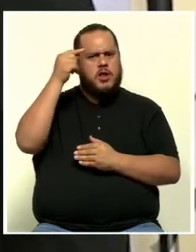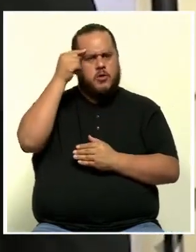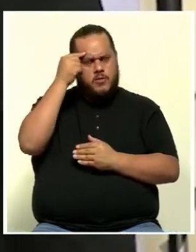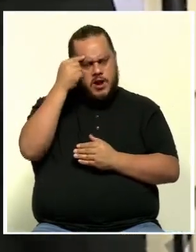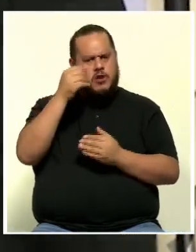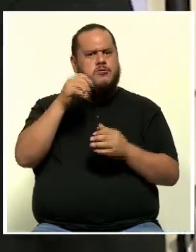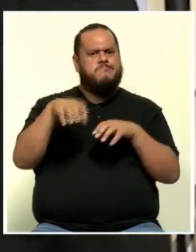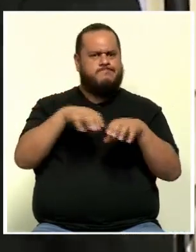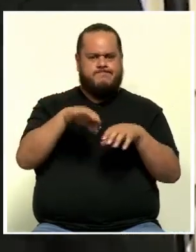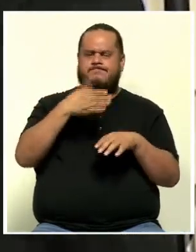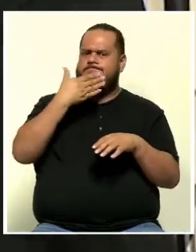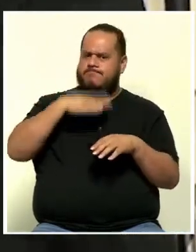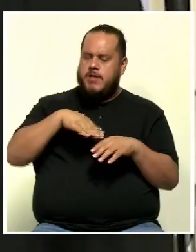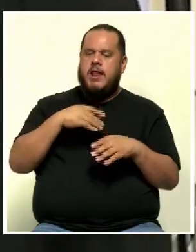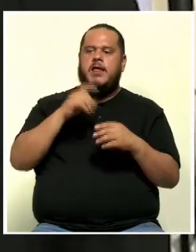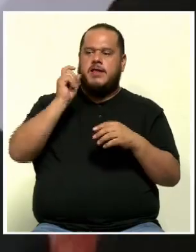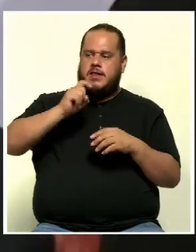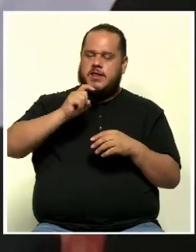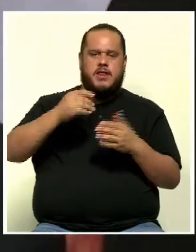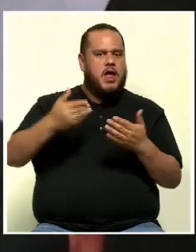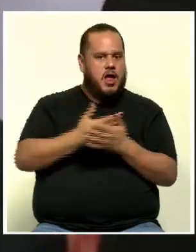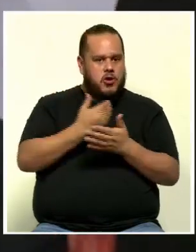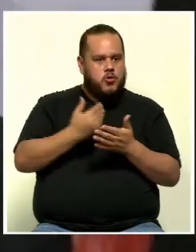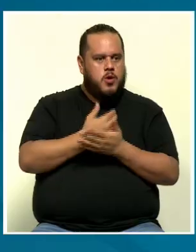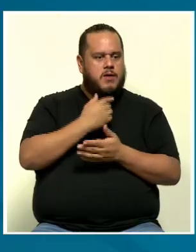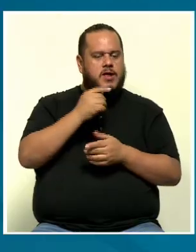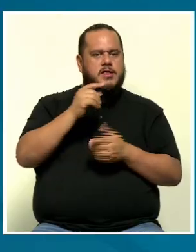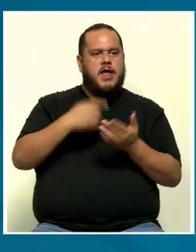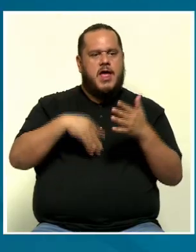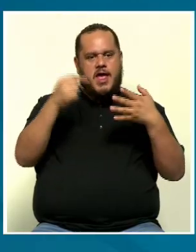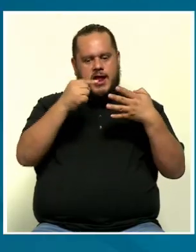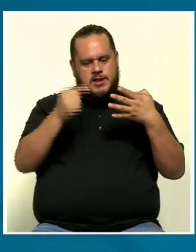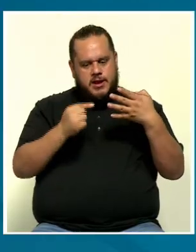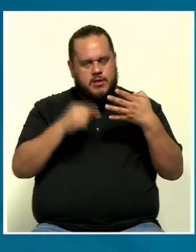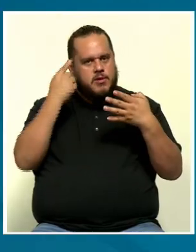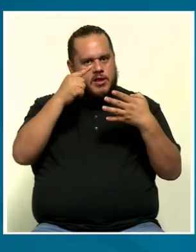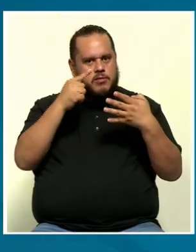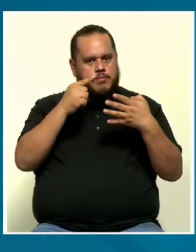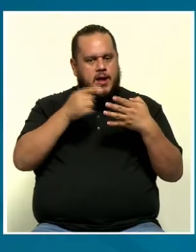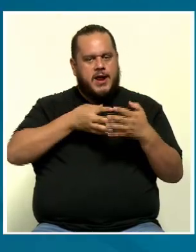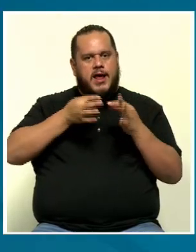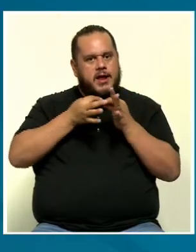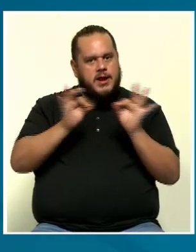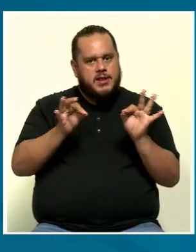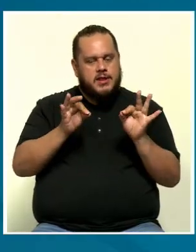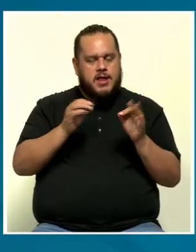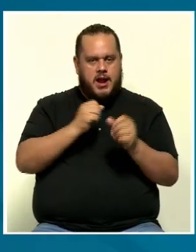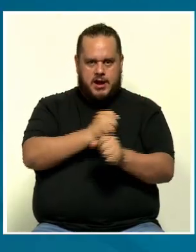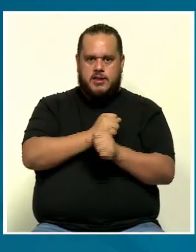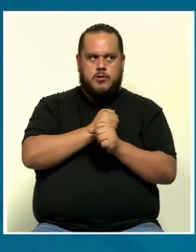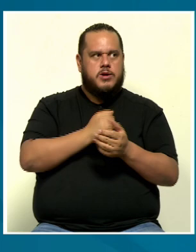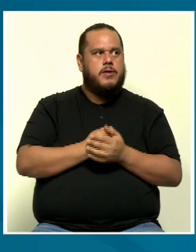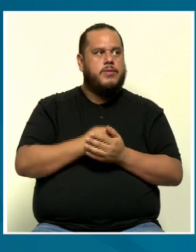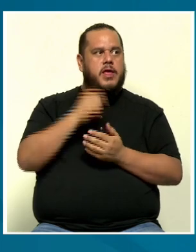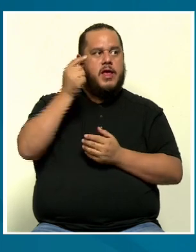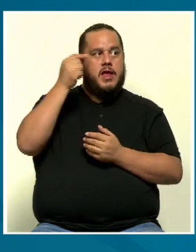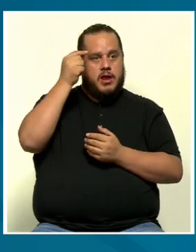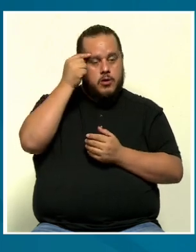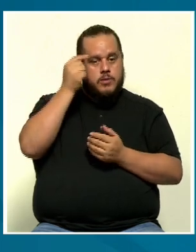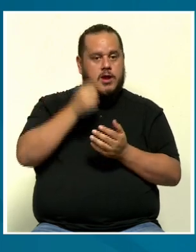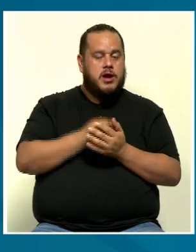se planteen nuevas alternativas que den seguridad a la mujer. El gobierno dista mucho de medidas